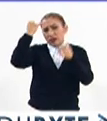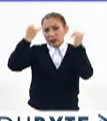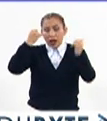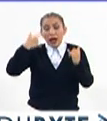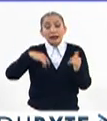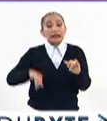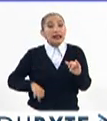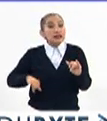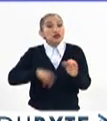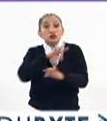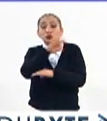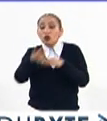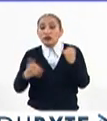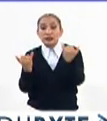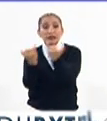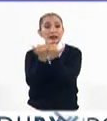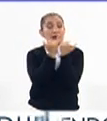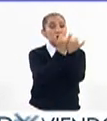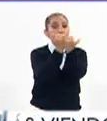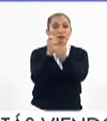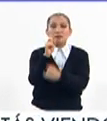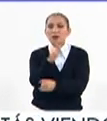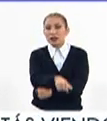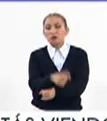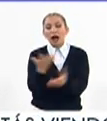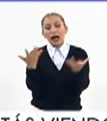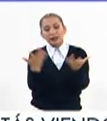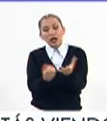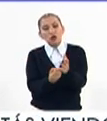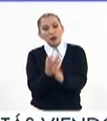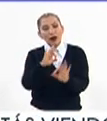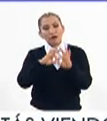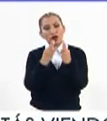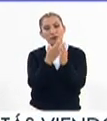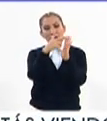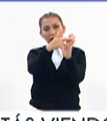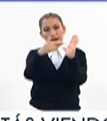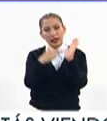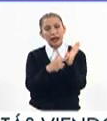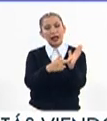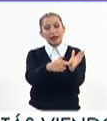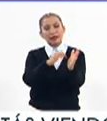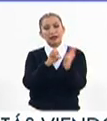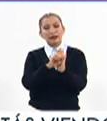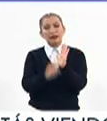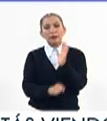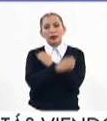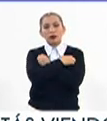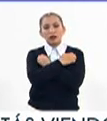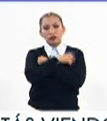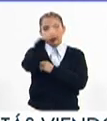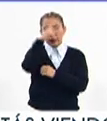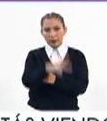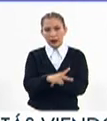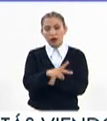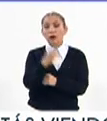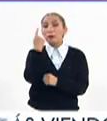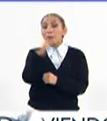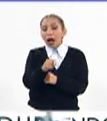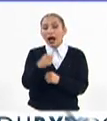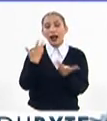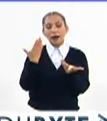el interés de todas y todos es construir un nuevo marco normativo del sistema educativo nacional